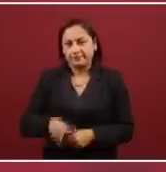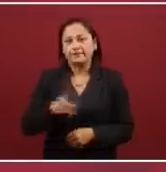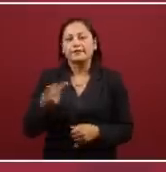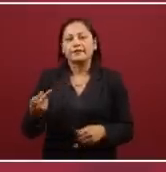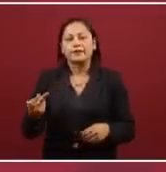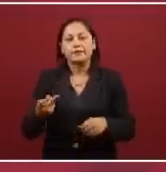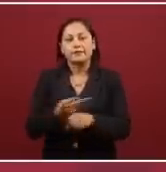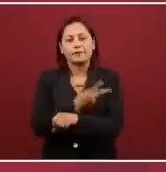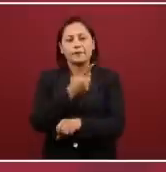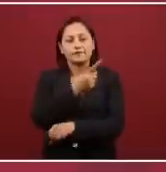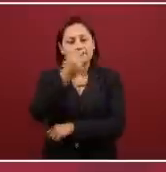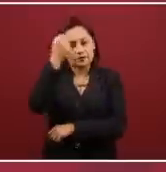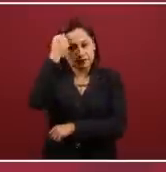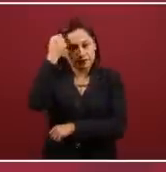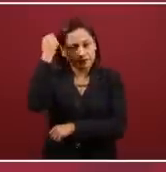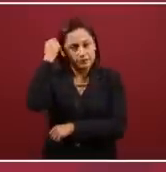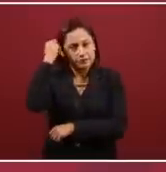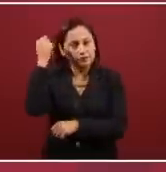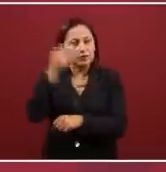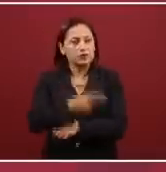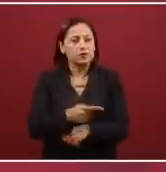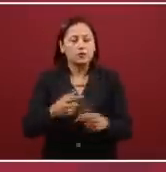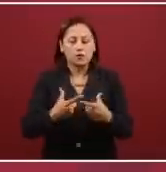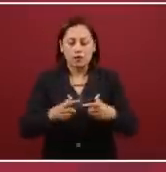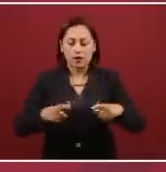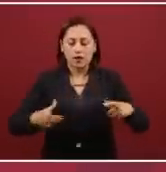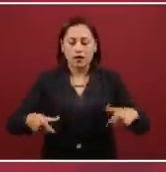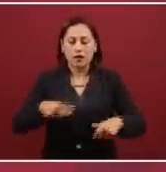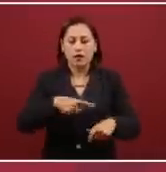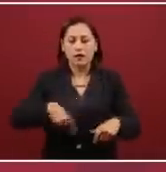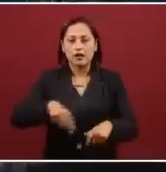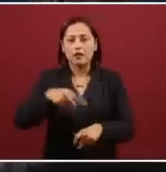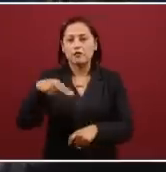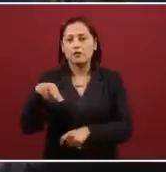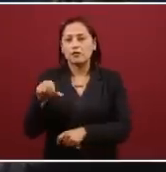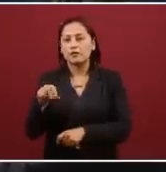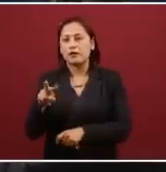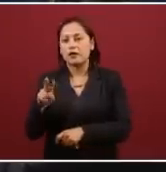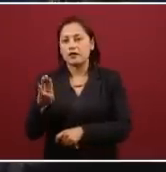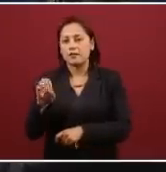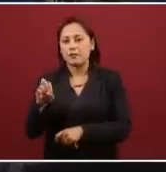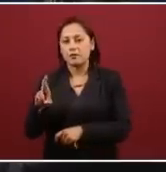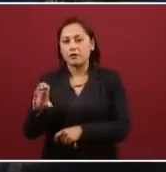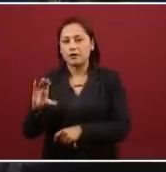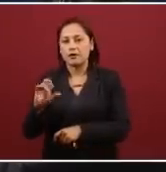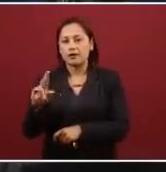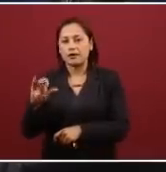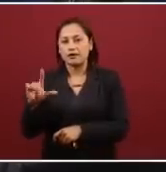al lago Nabor Carrillo y no les importó,